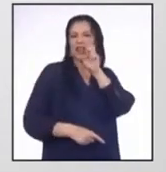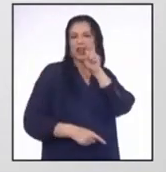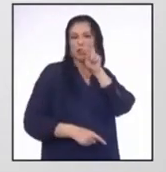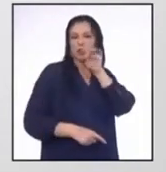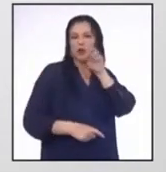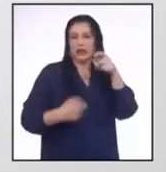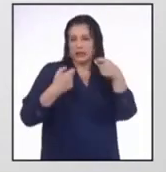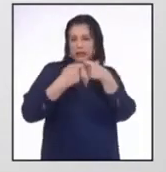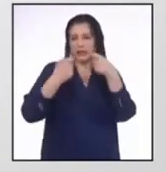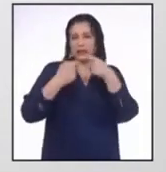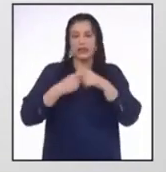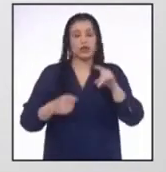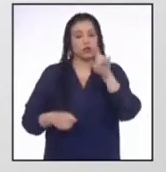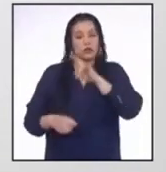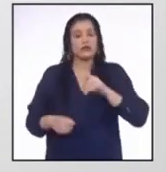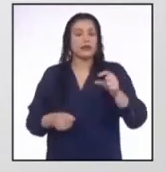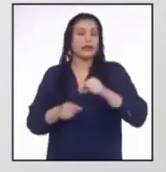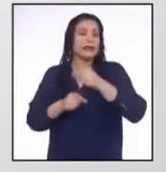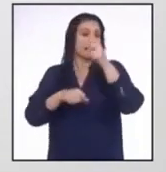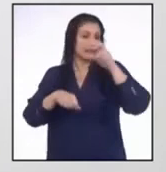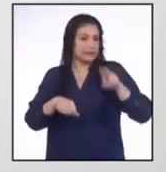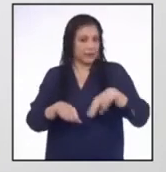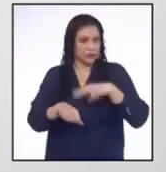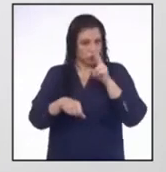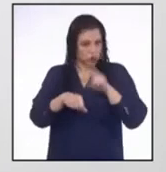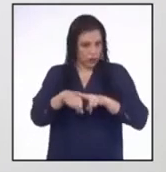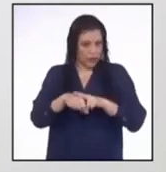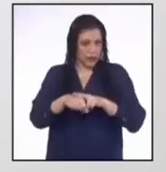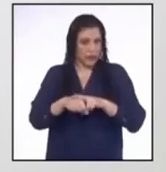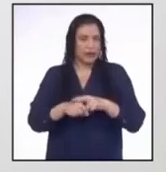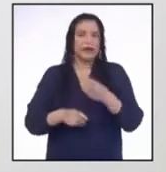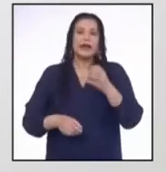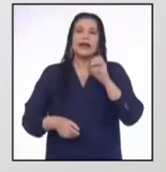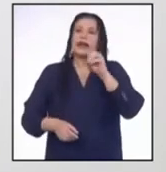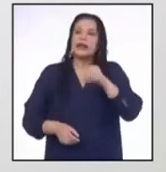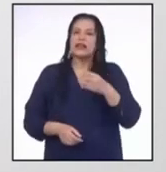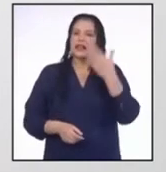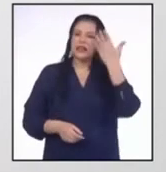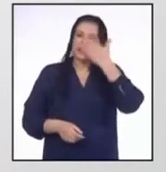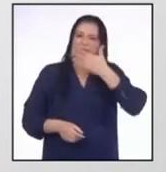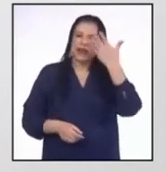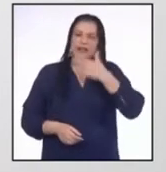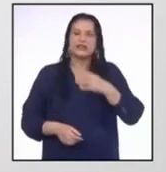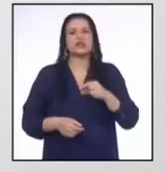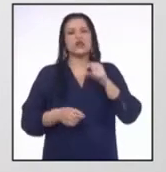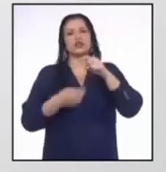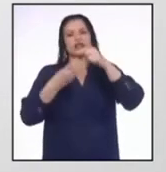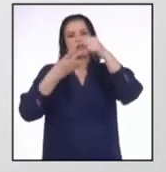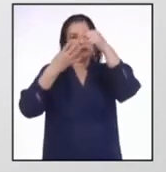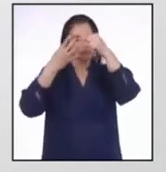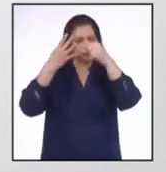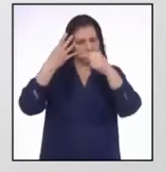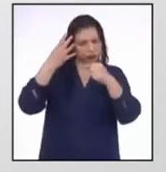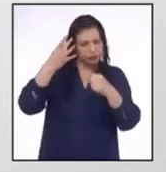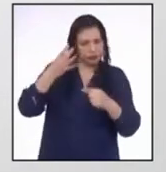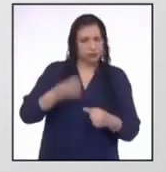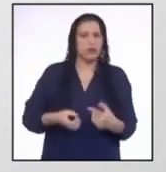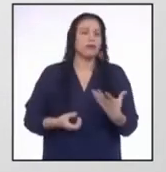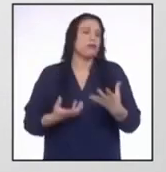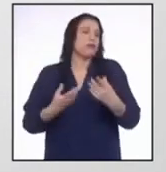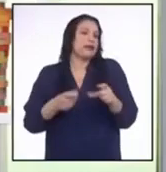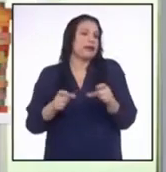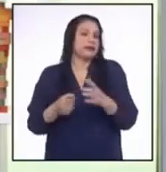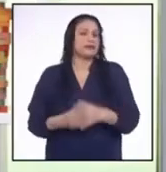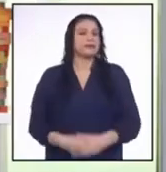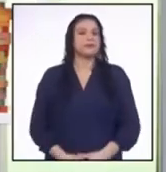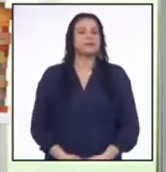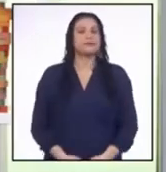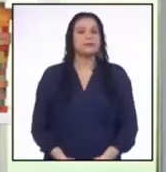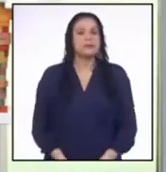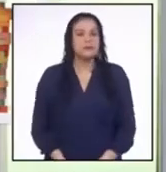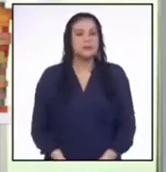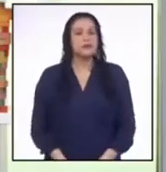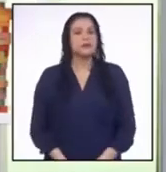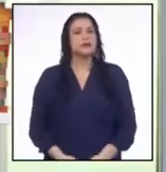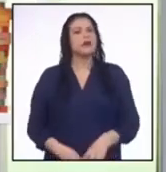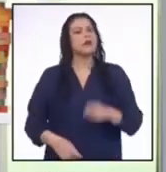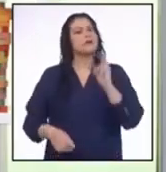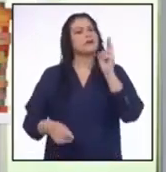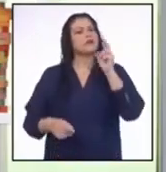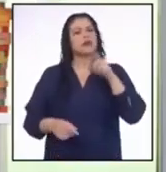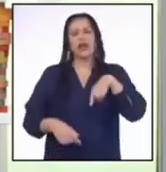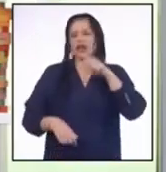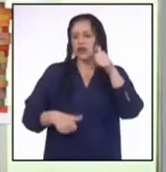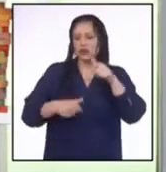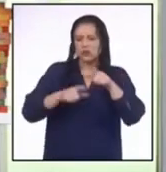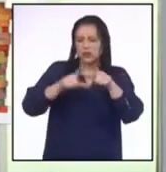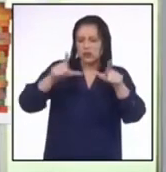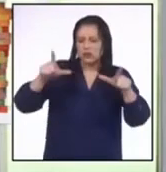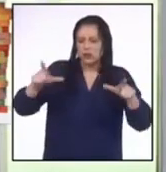que utilizan el gas natural, carbón, diésel, bagazo y biogás como combustibles. Profesora, ¿hay otras